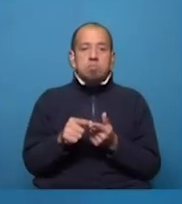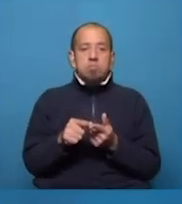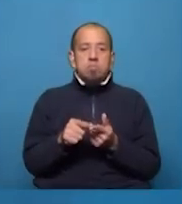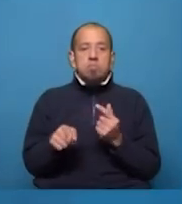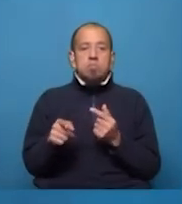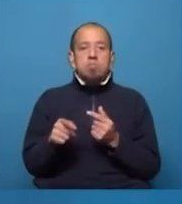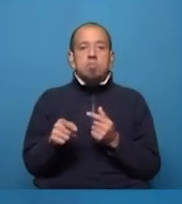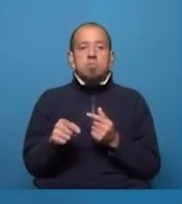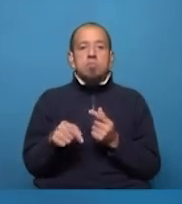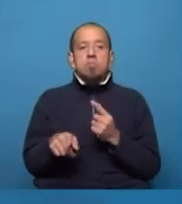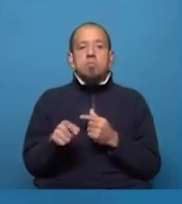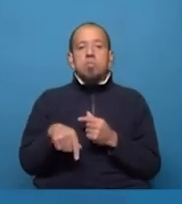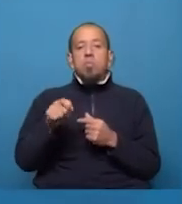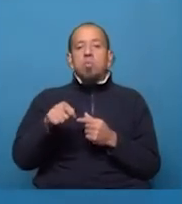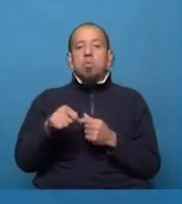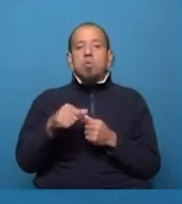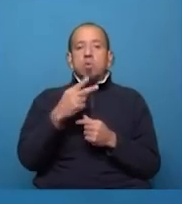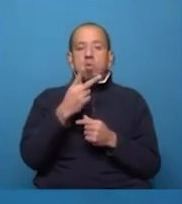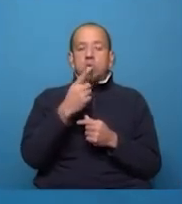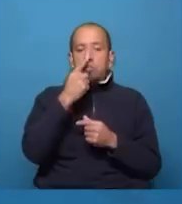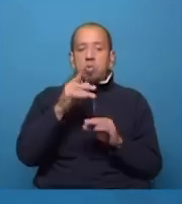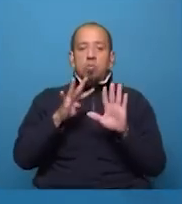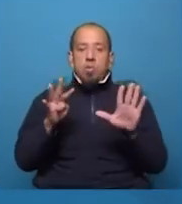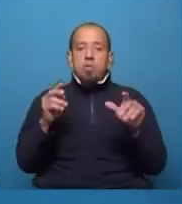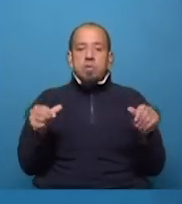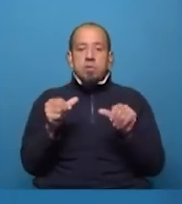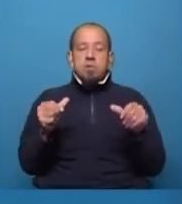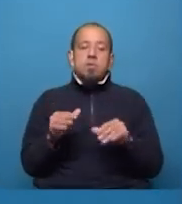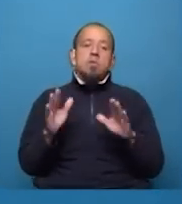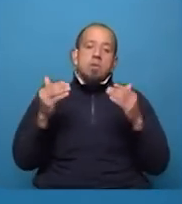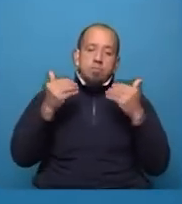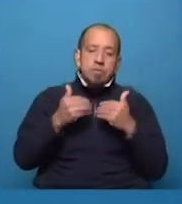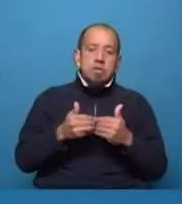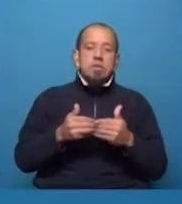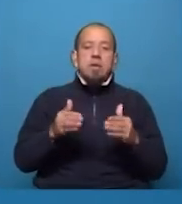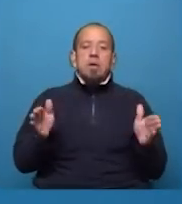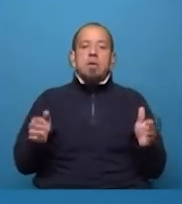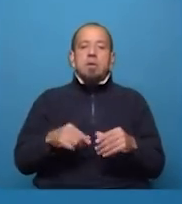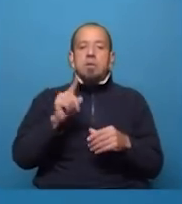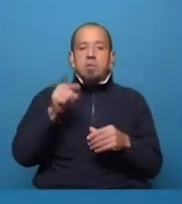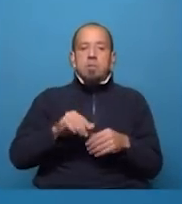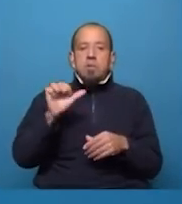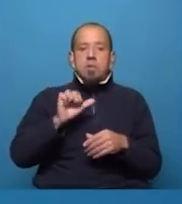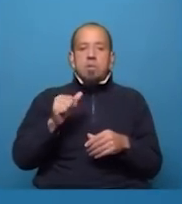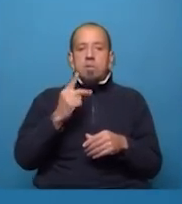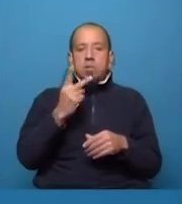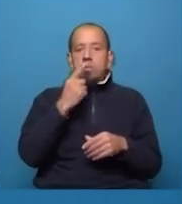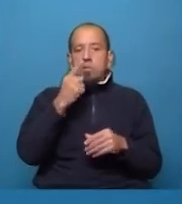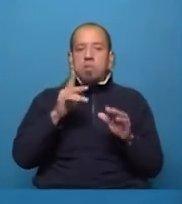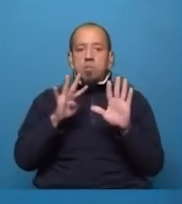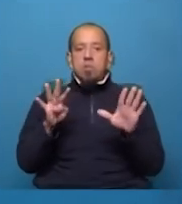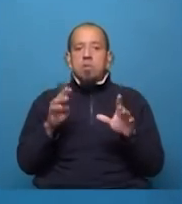los jugadores especializados se crearon el año 2009 o sea empezaron a funcionar el primero enero del 2009